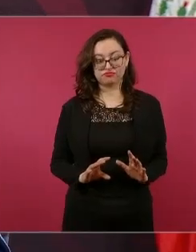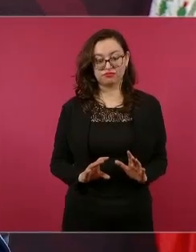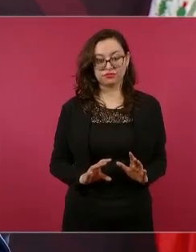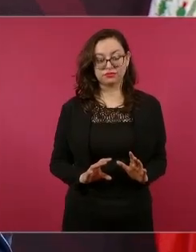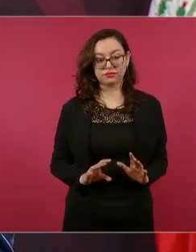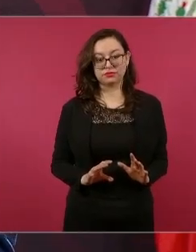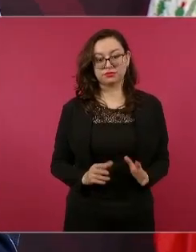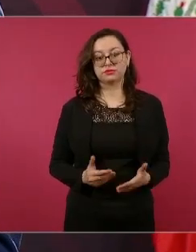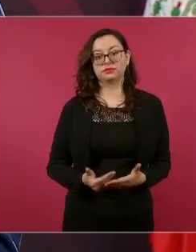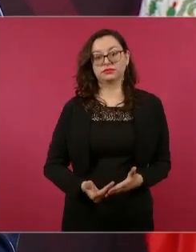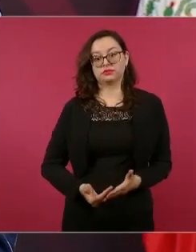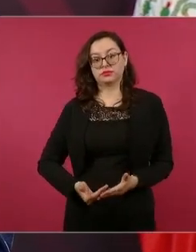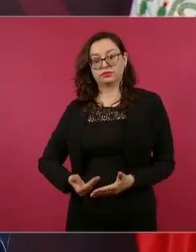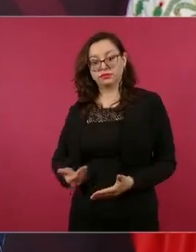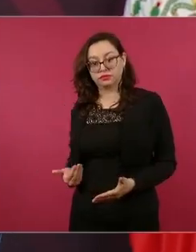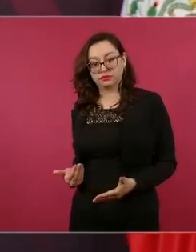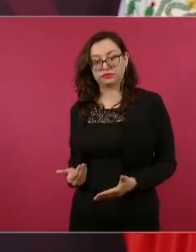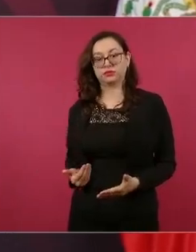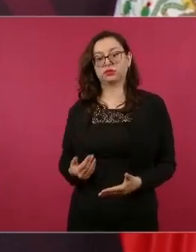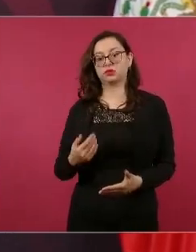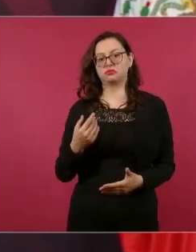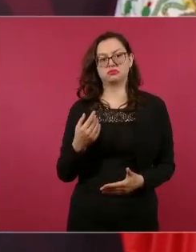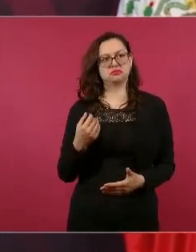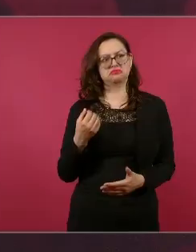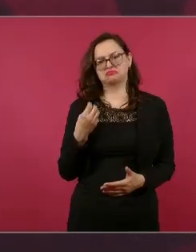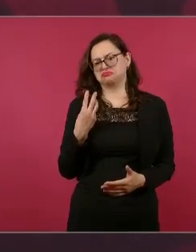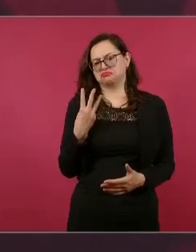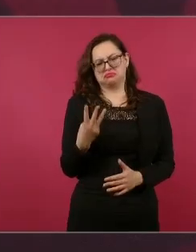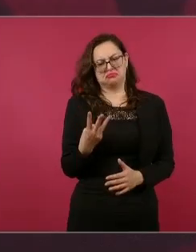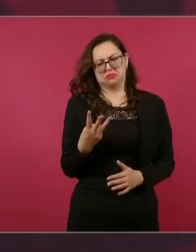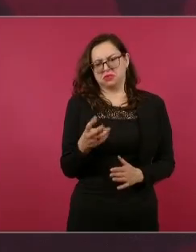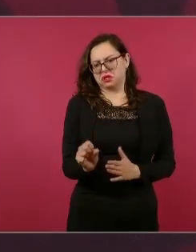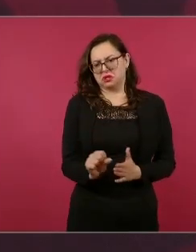un mes, dos meses, tres meses,